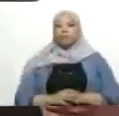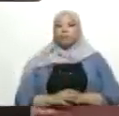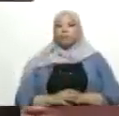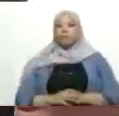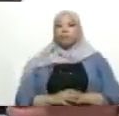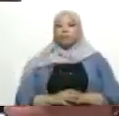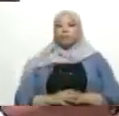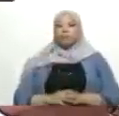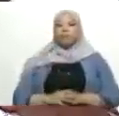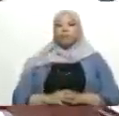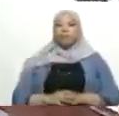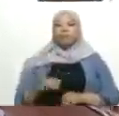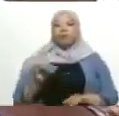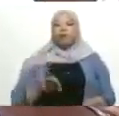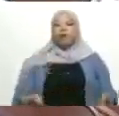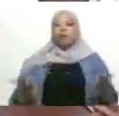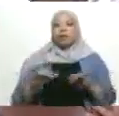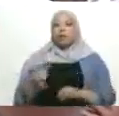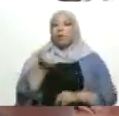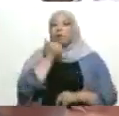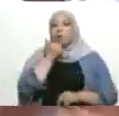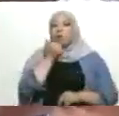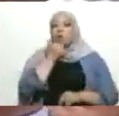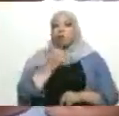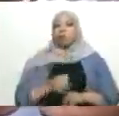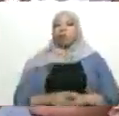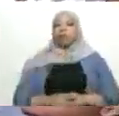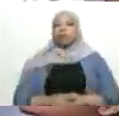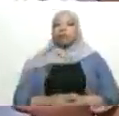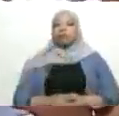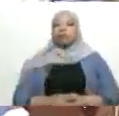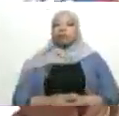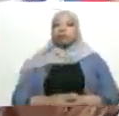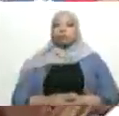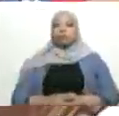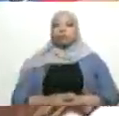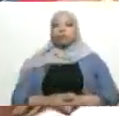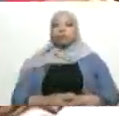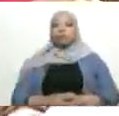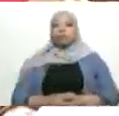Que nadie se equivoque, hoy tenemos patria. Yo puedo decir, salvando todas las distancias,